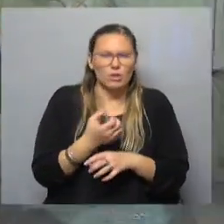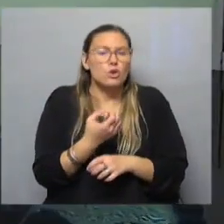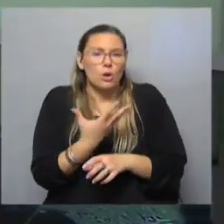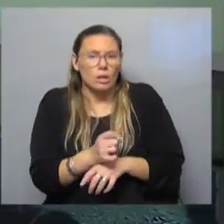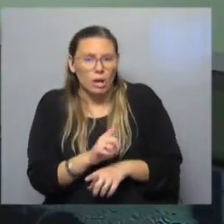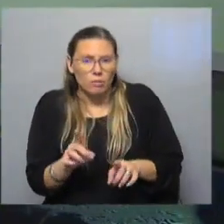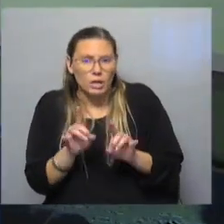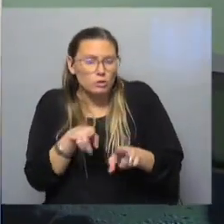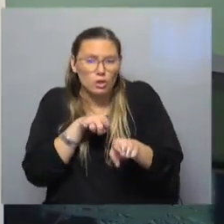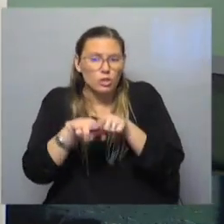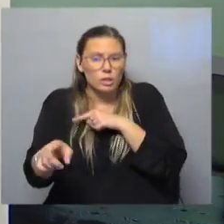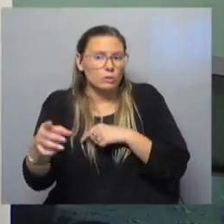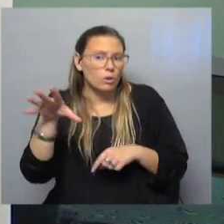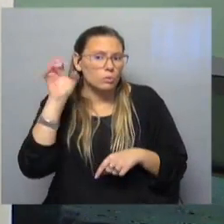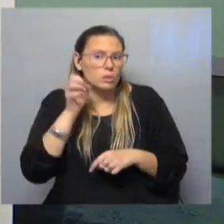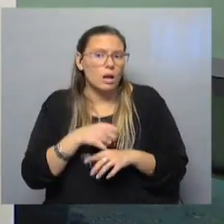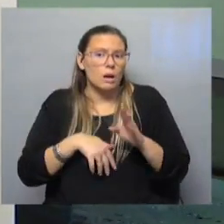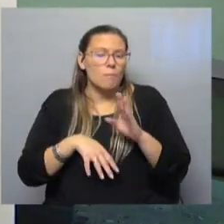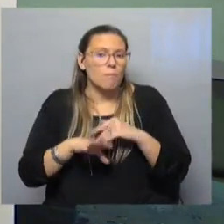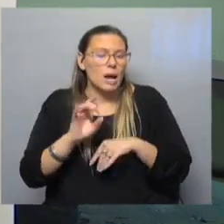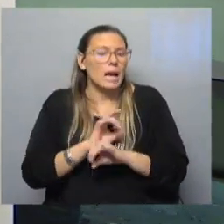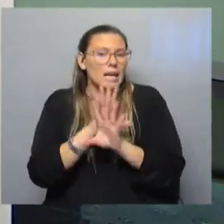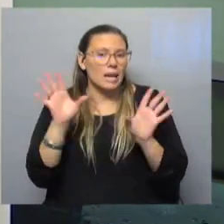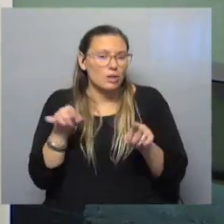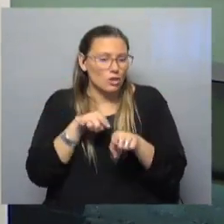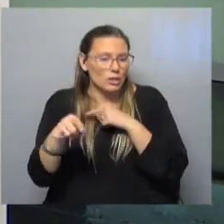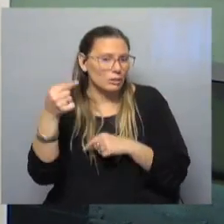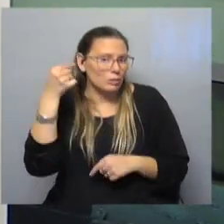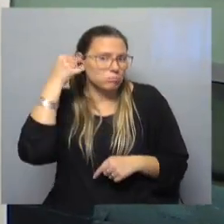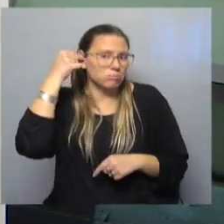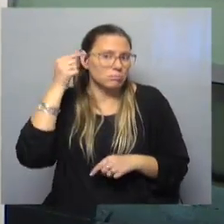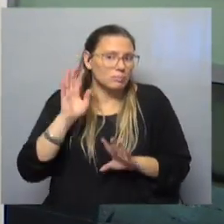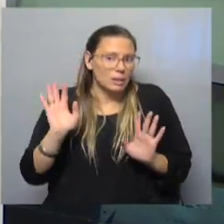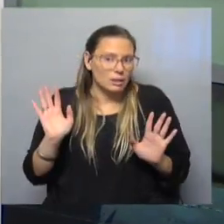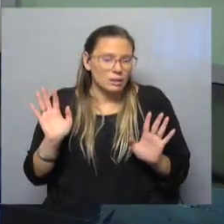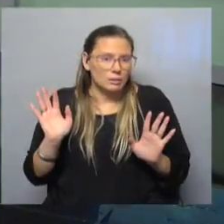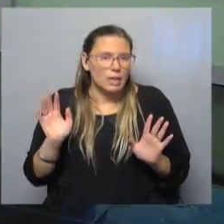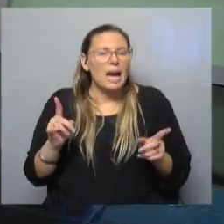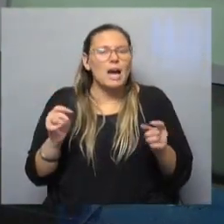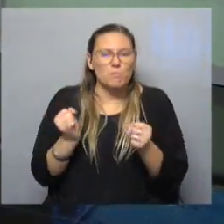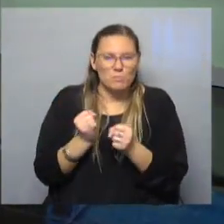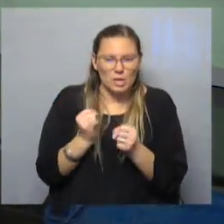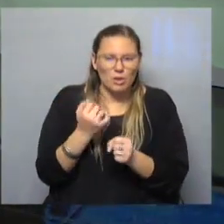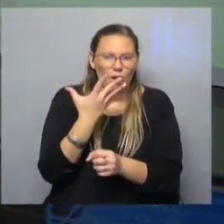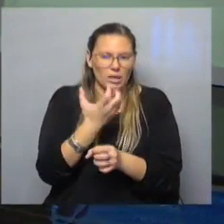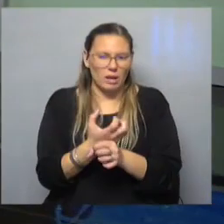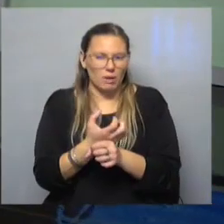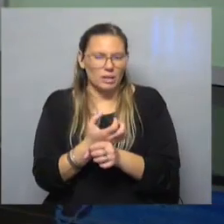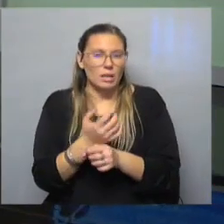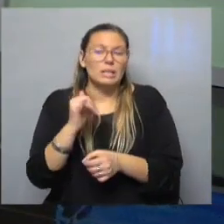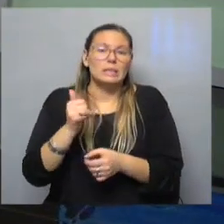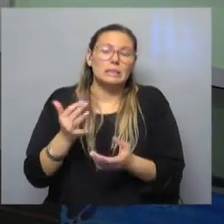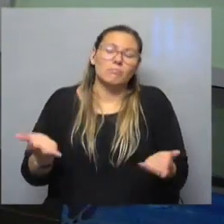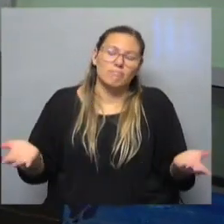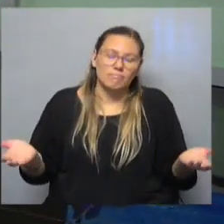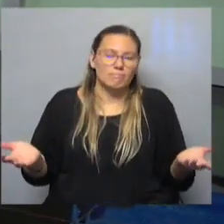en una transmisión nomás hacia mi audífono y... Ah, tenía miedo de que los grabaras. Claro.